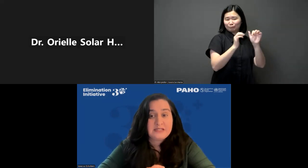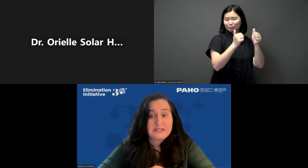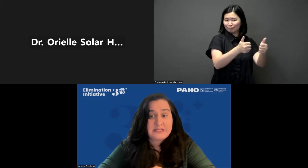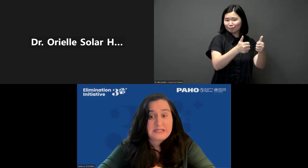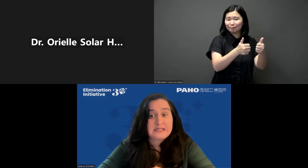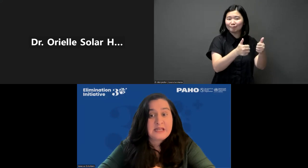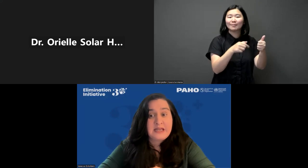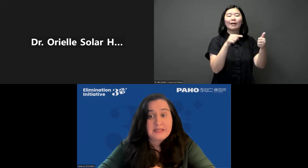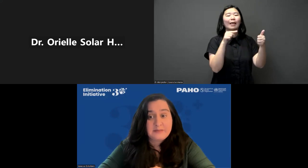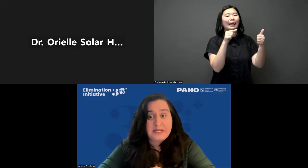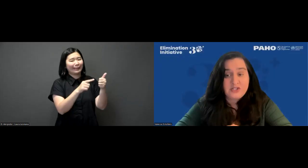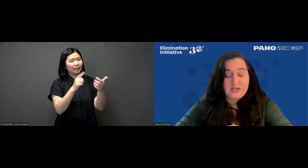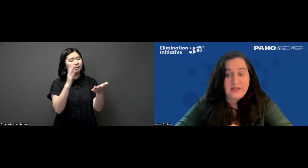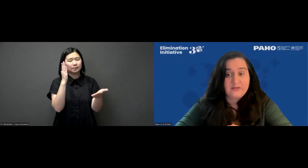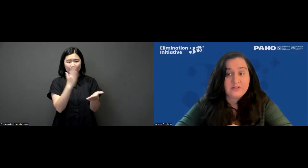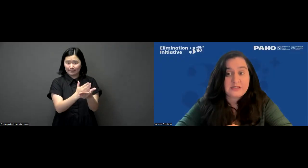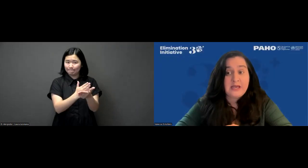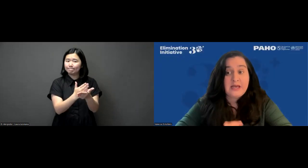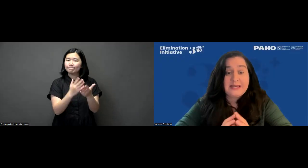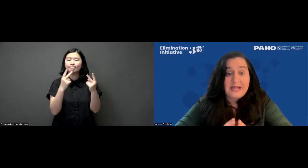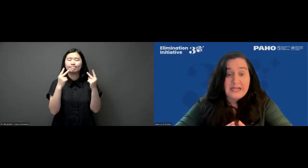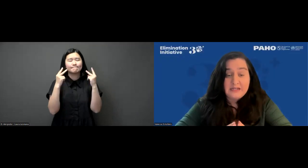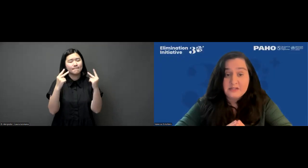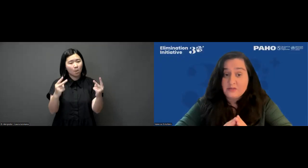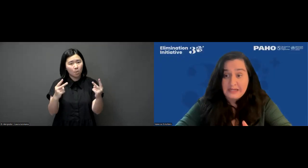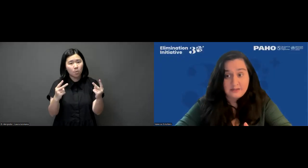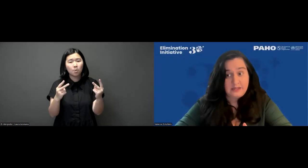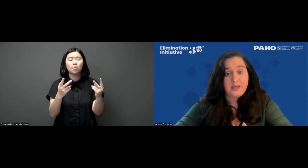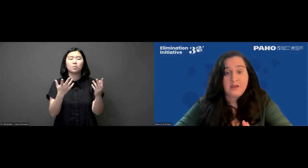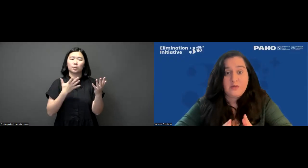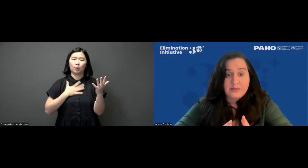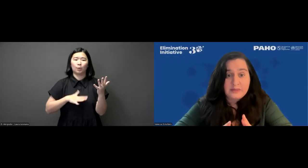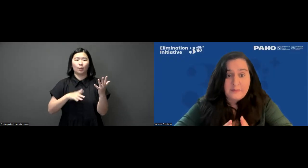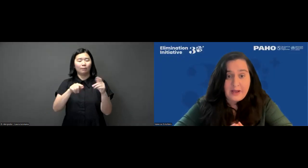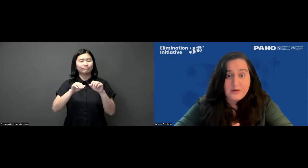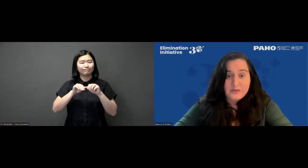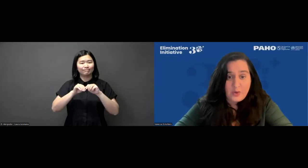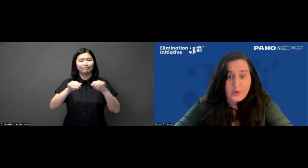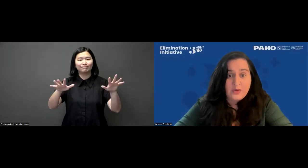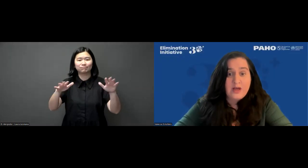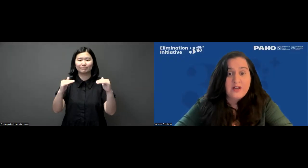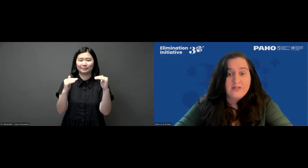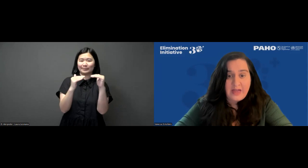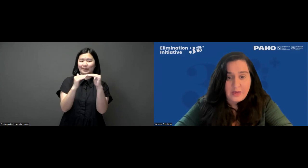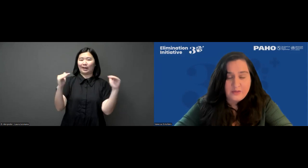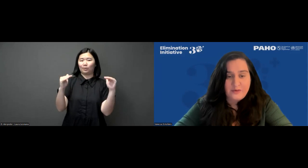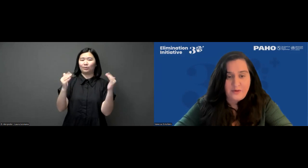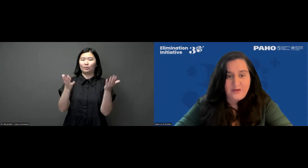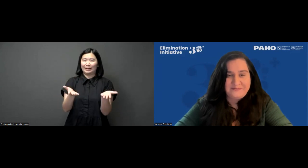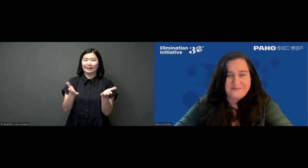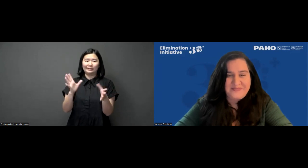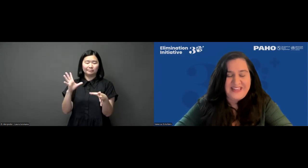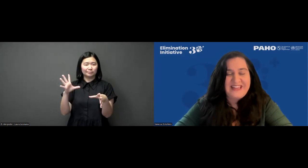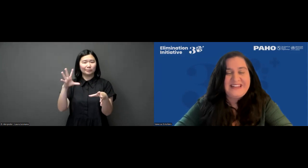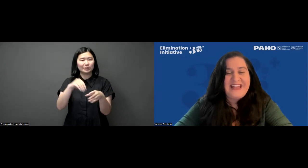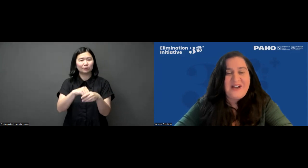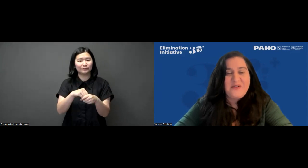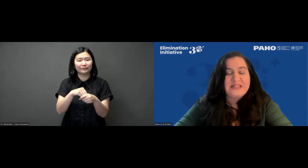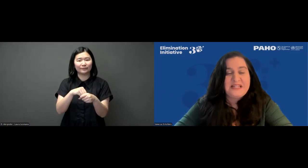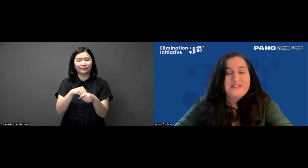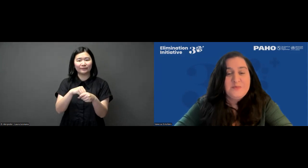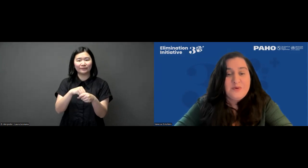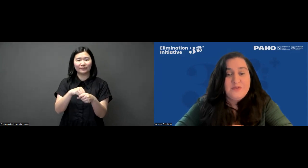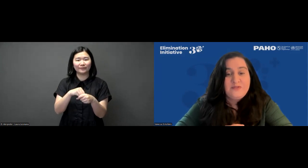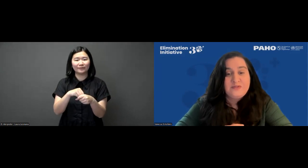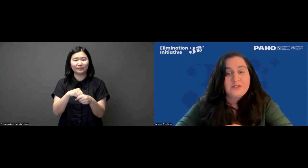inclusivity, Definitivamente and nos va a ayudar digital para elimination poder efforts, prem- aligning eh, directly promover las with the herramientas y goals of eliminar las Now,